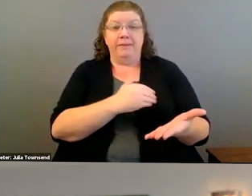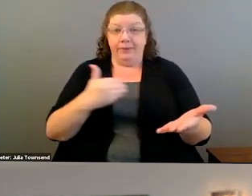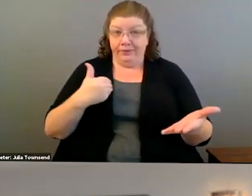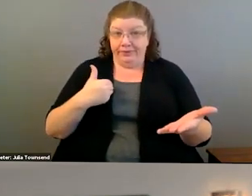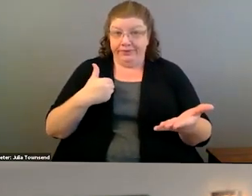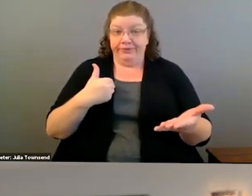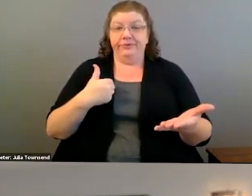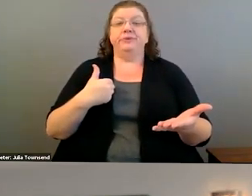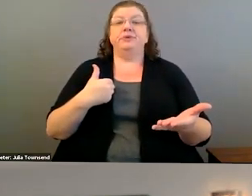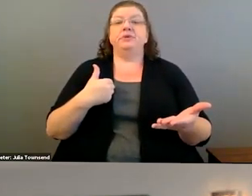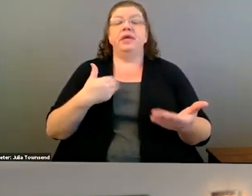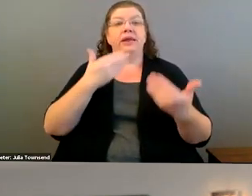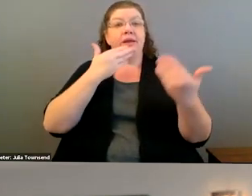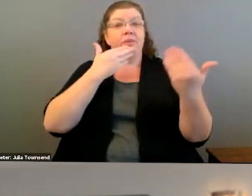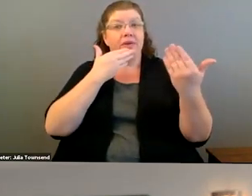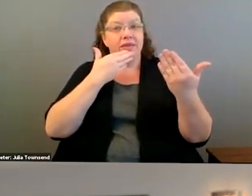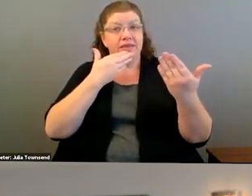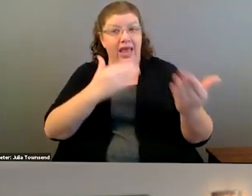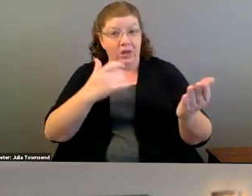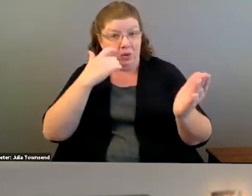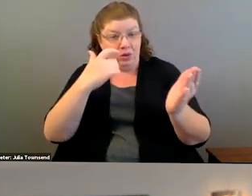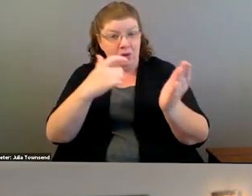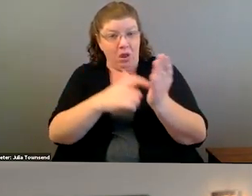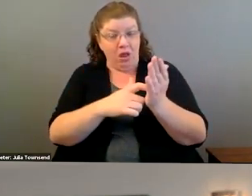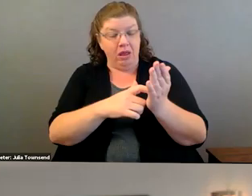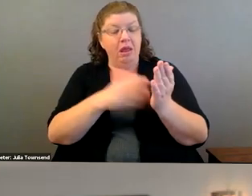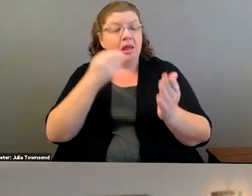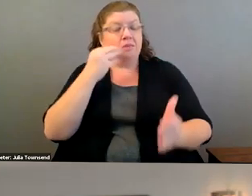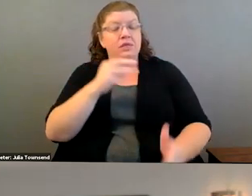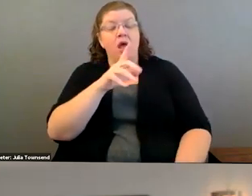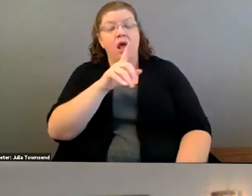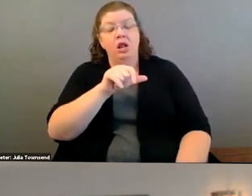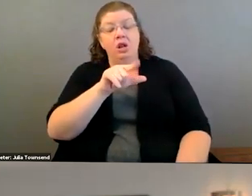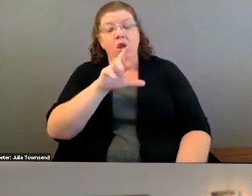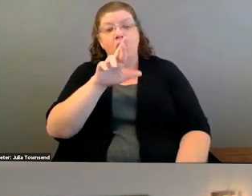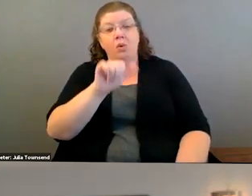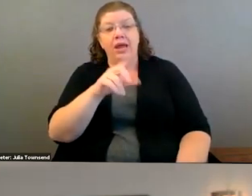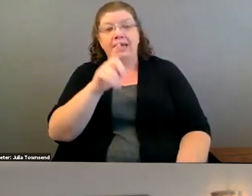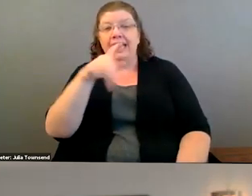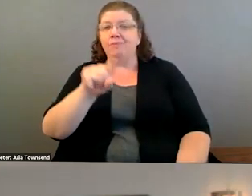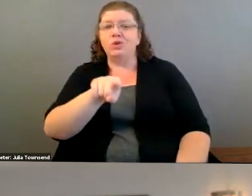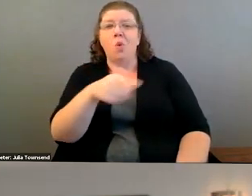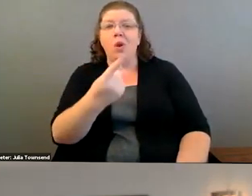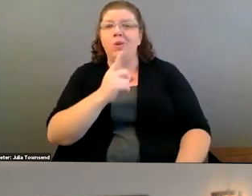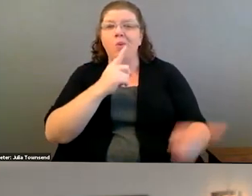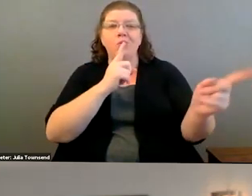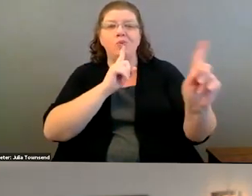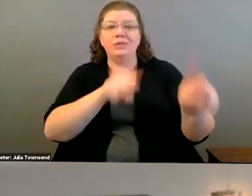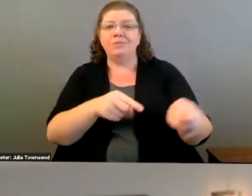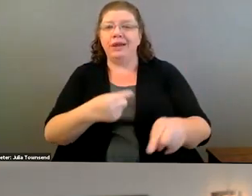todos sus miembros son mis gracias y quisiera reconocer que la señora laura caps fue la única que me respondió y aprecio